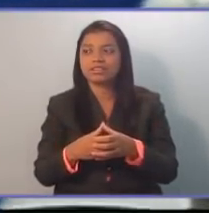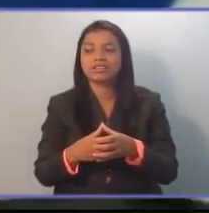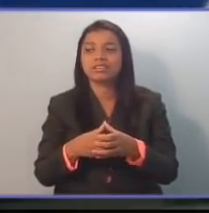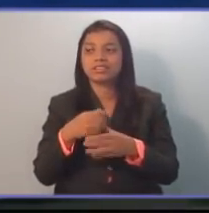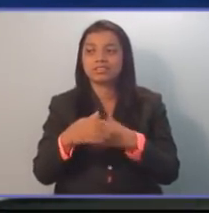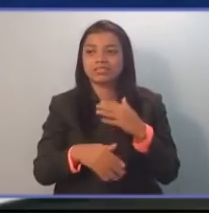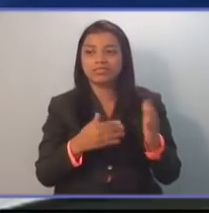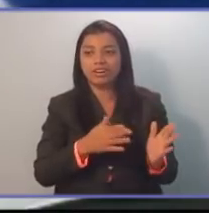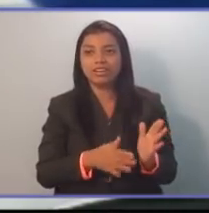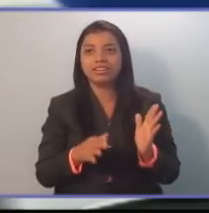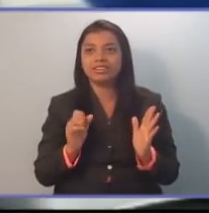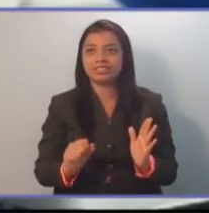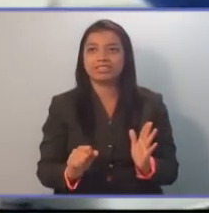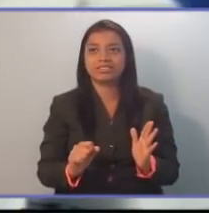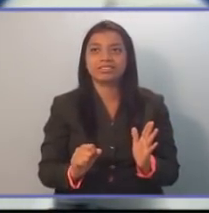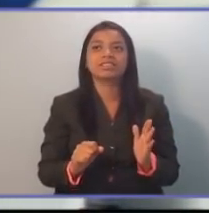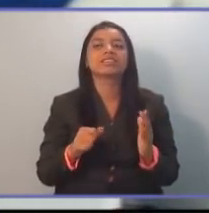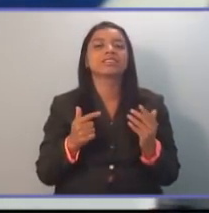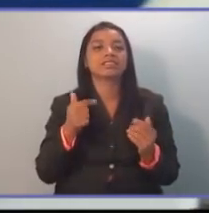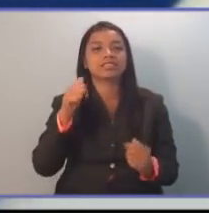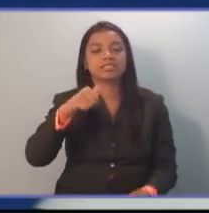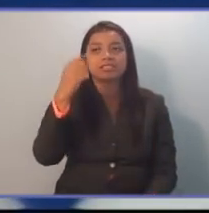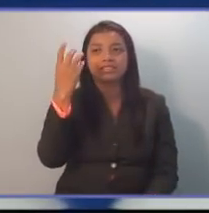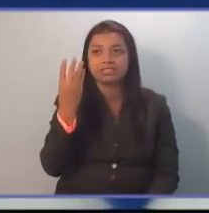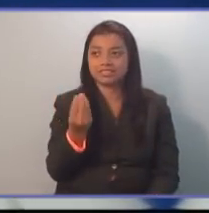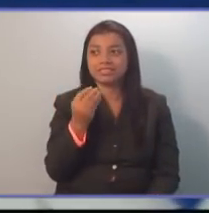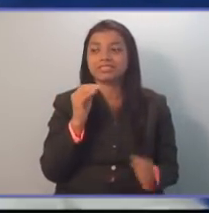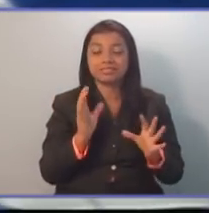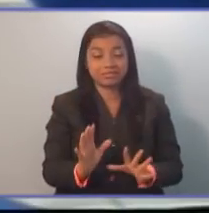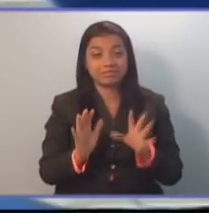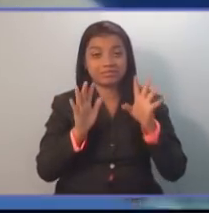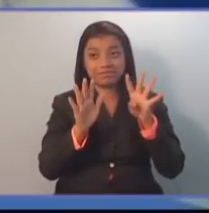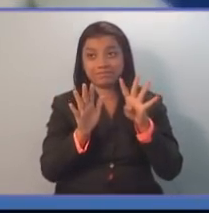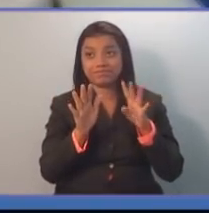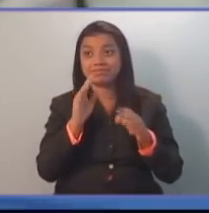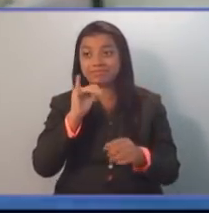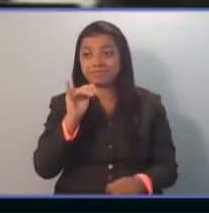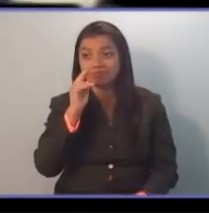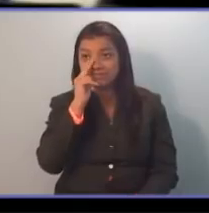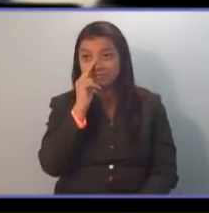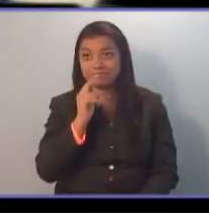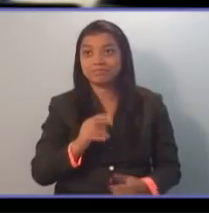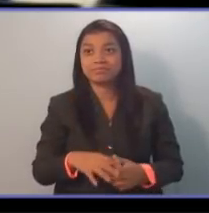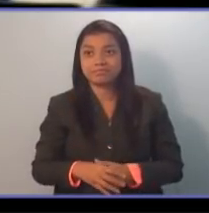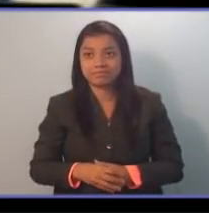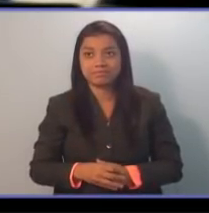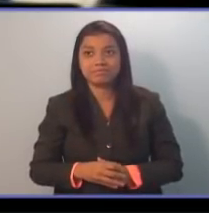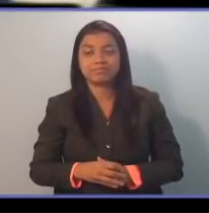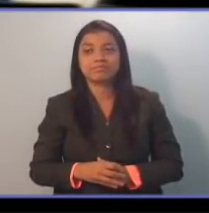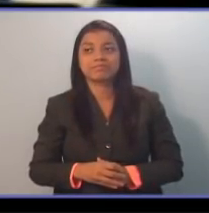jornada programada para este día 19 de junio.